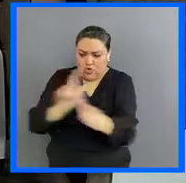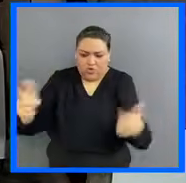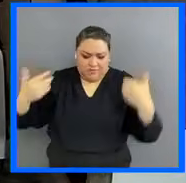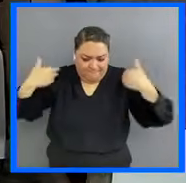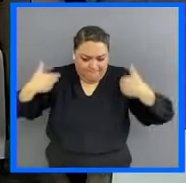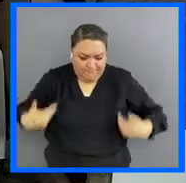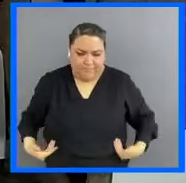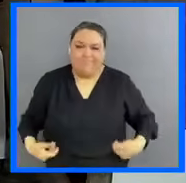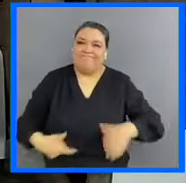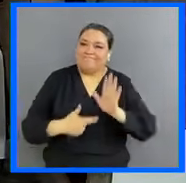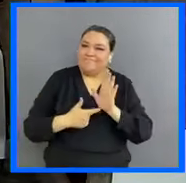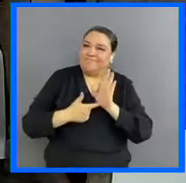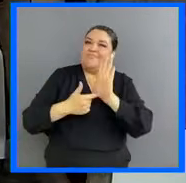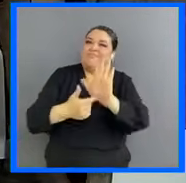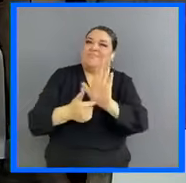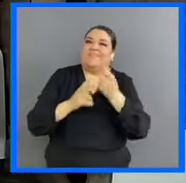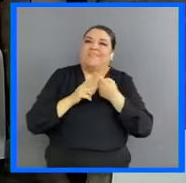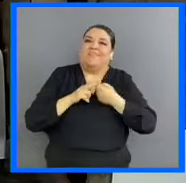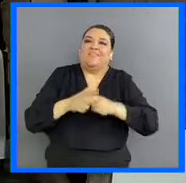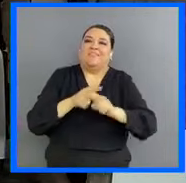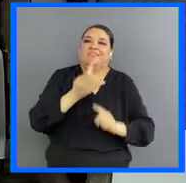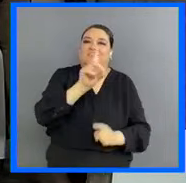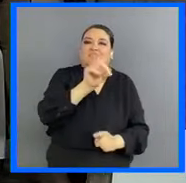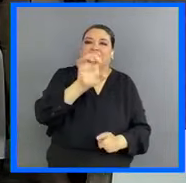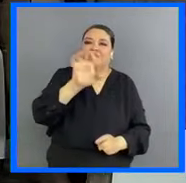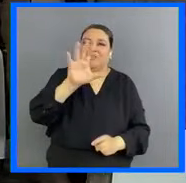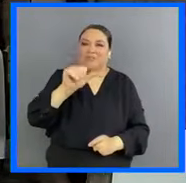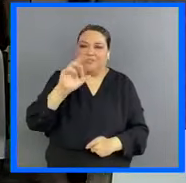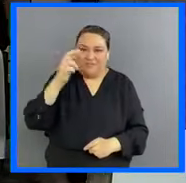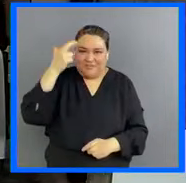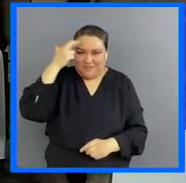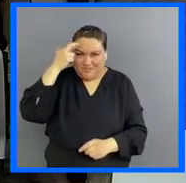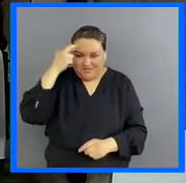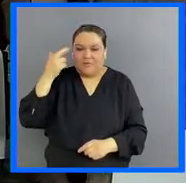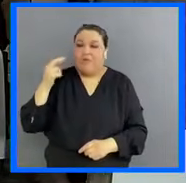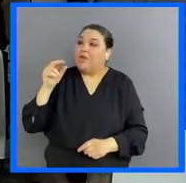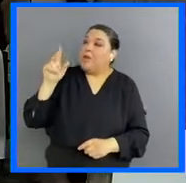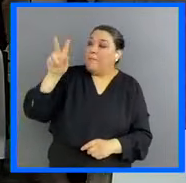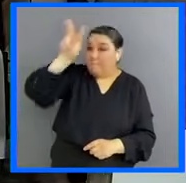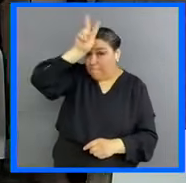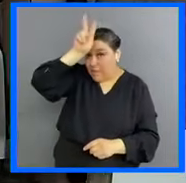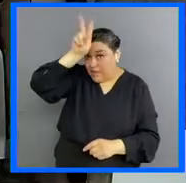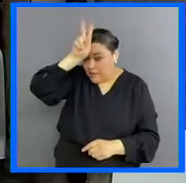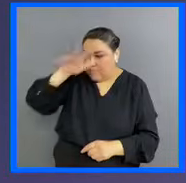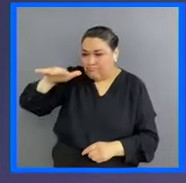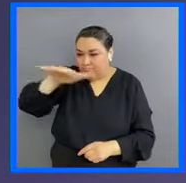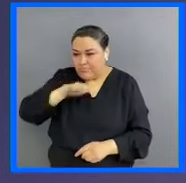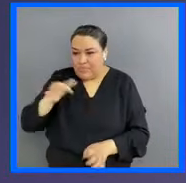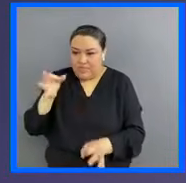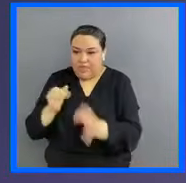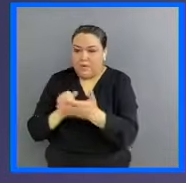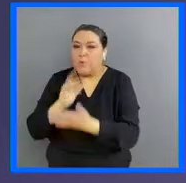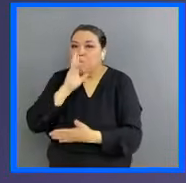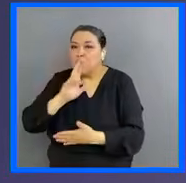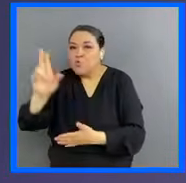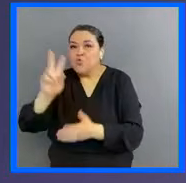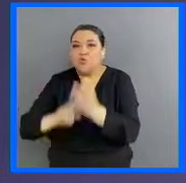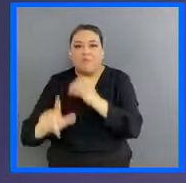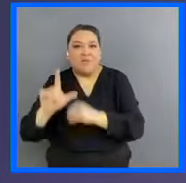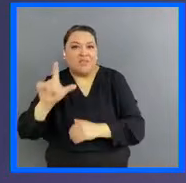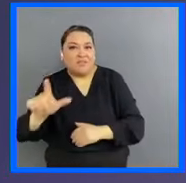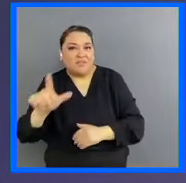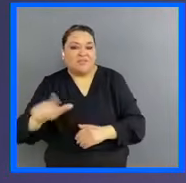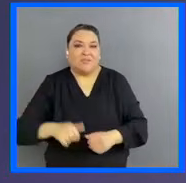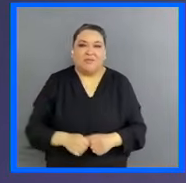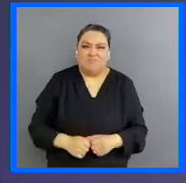DESCA, en el caso Lagos de Campo contra Perú, que fue resuelto en el 2017. La sentencia de Lagos del Campo está